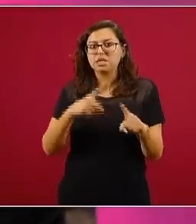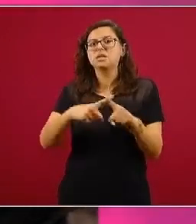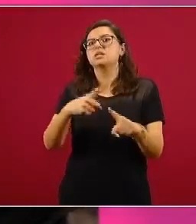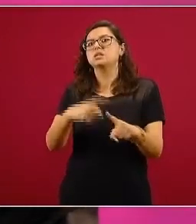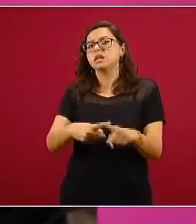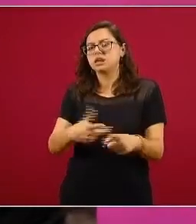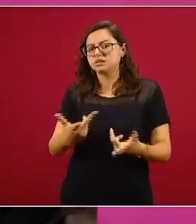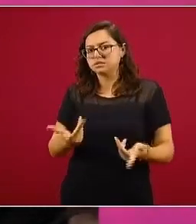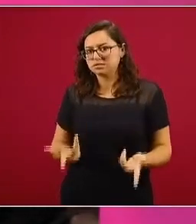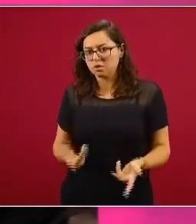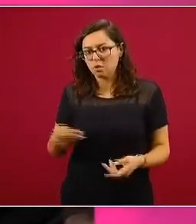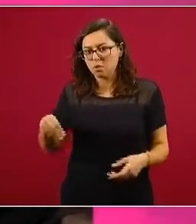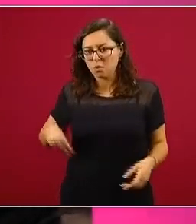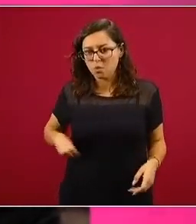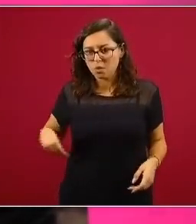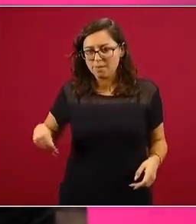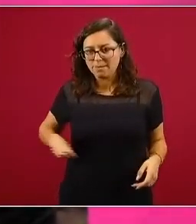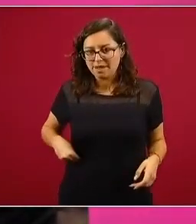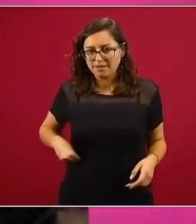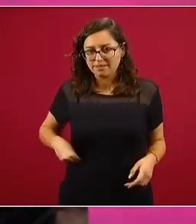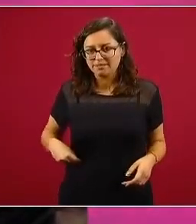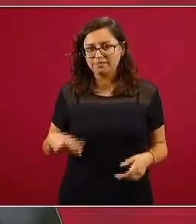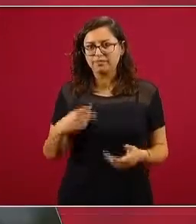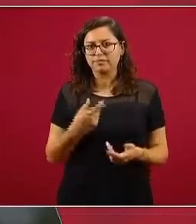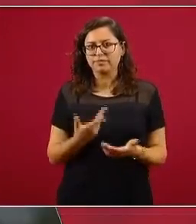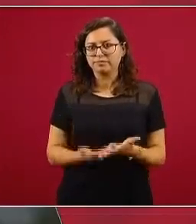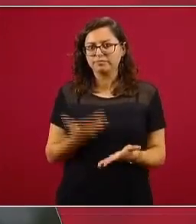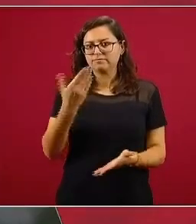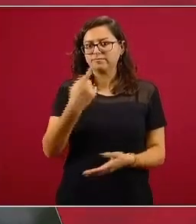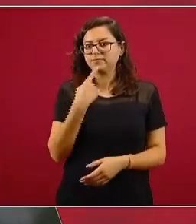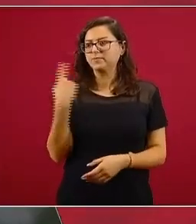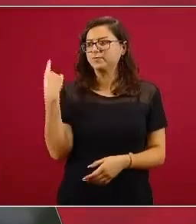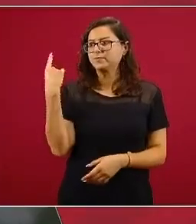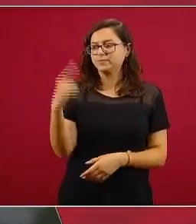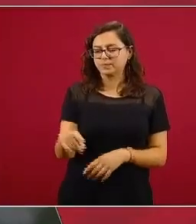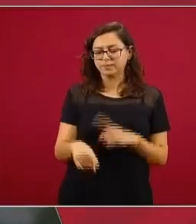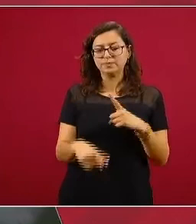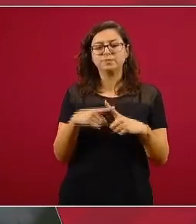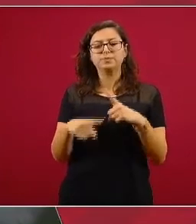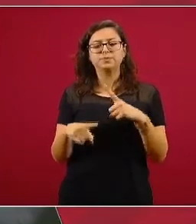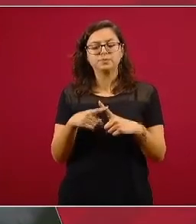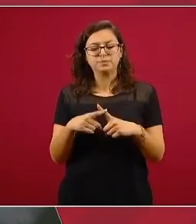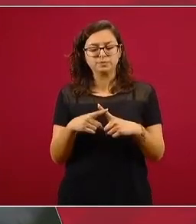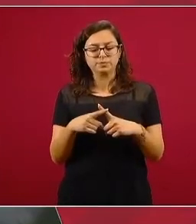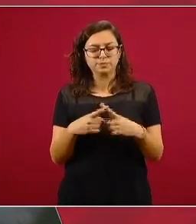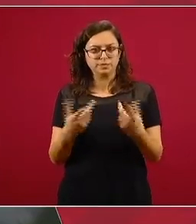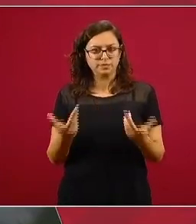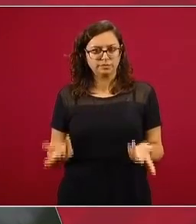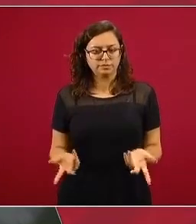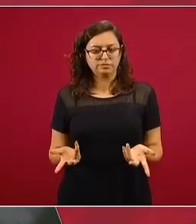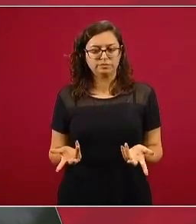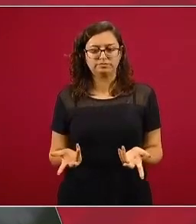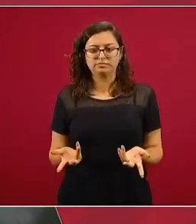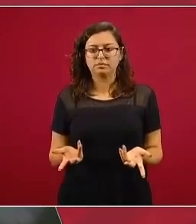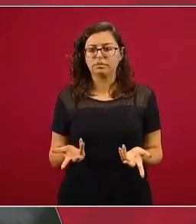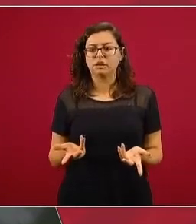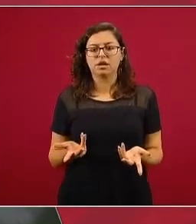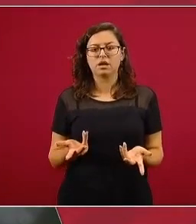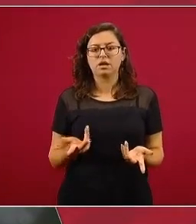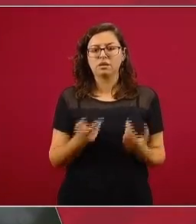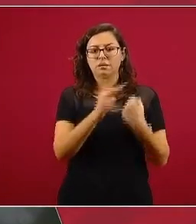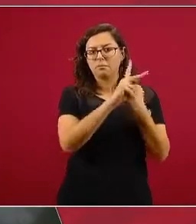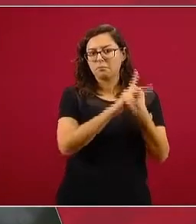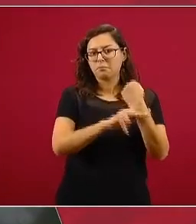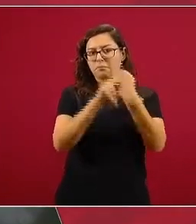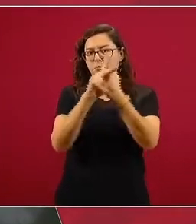responsable jurídicamente hablando si surgiera una demanda de responsabilidad legal? En casi ningún país existe